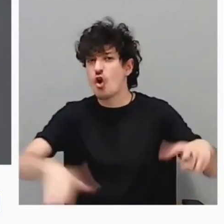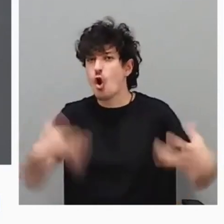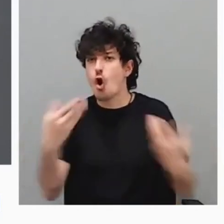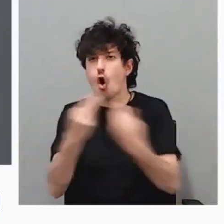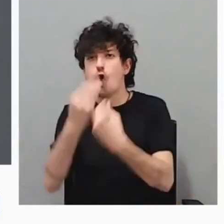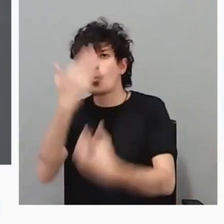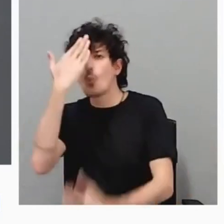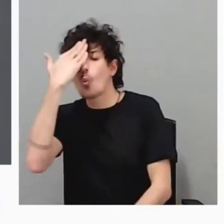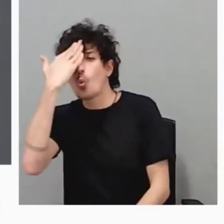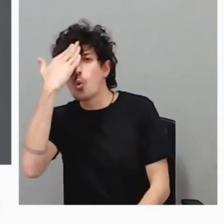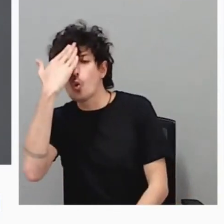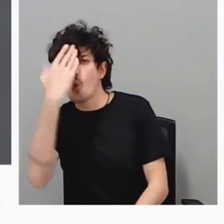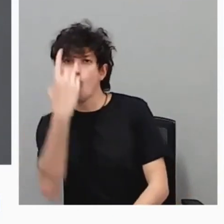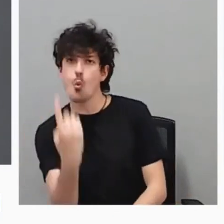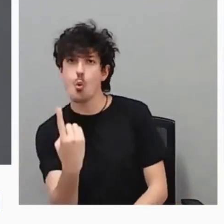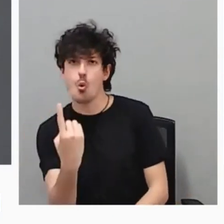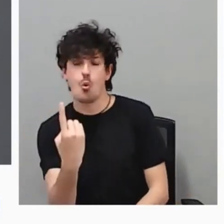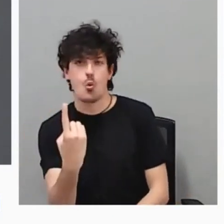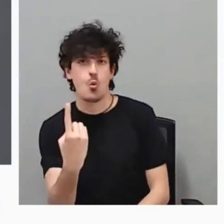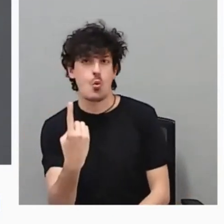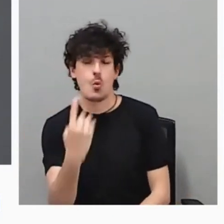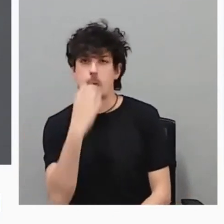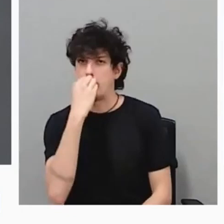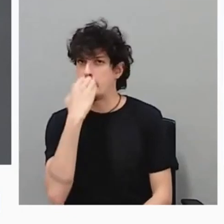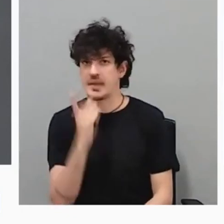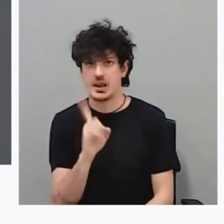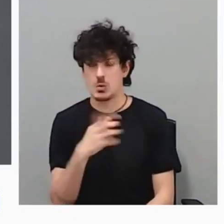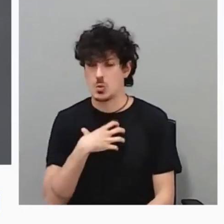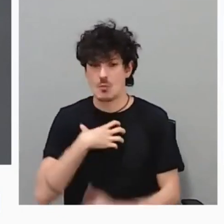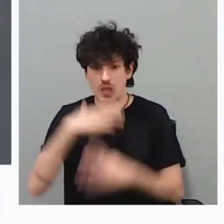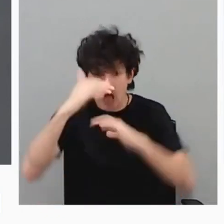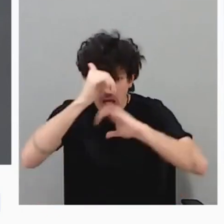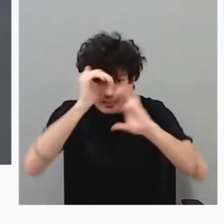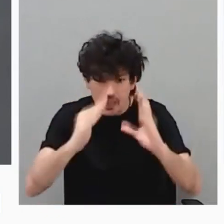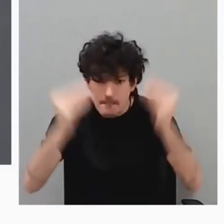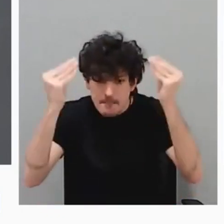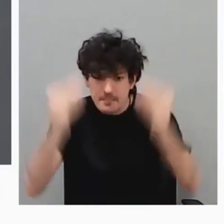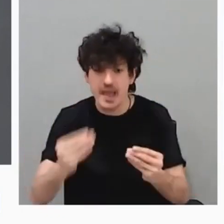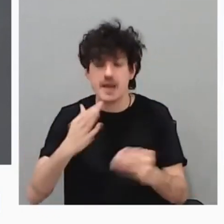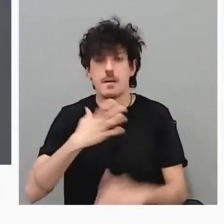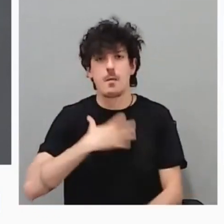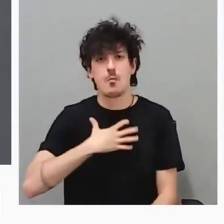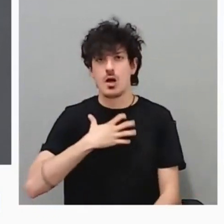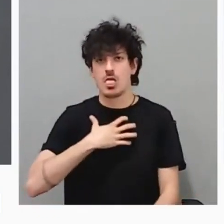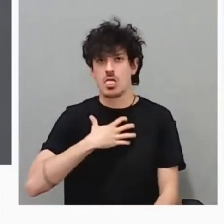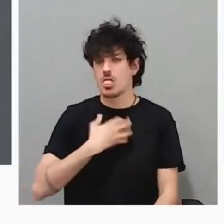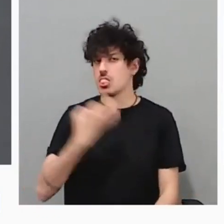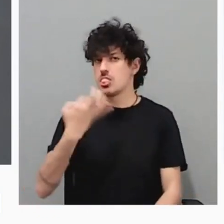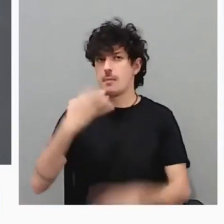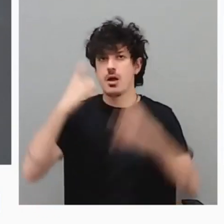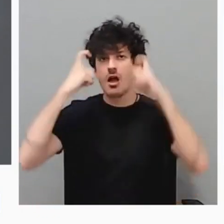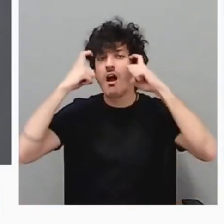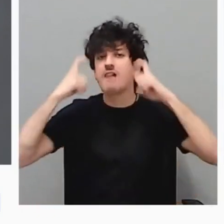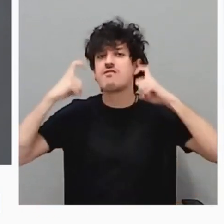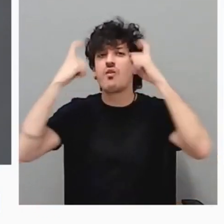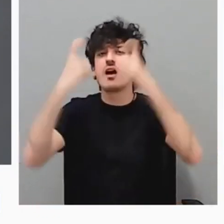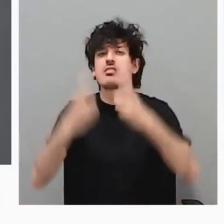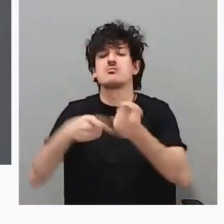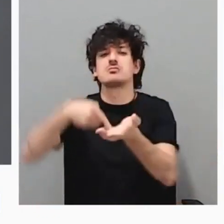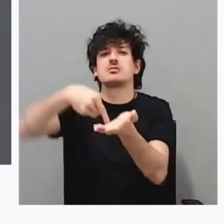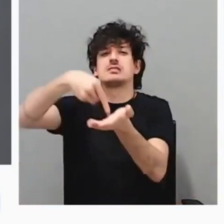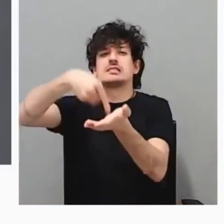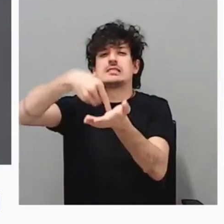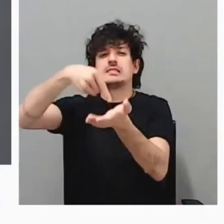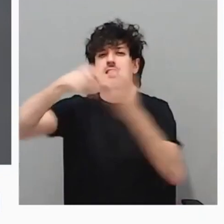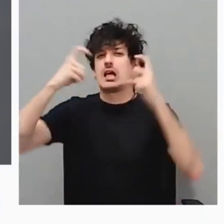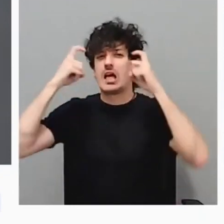está bien, ¿vale? No puedes atender realmente al aula. Entonces sí que hay que hacer un esfuerzo y hay que exigirles que hagan ese